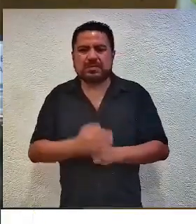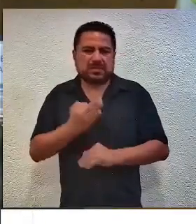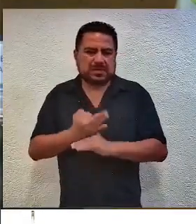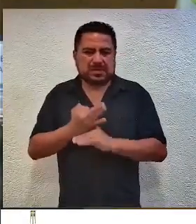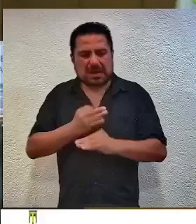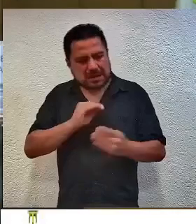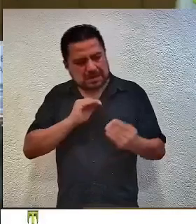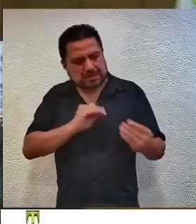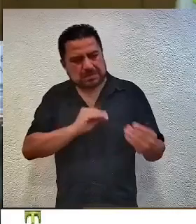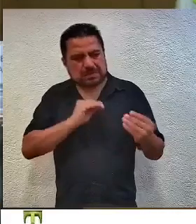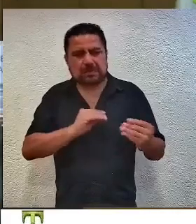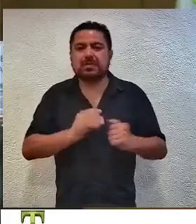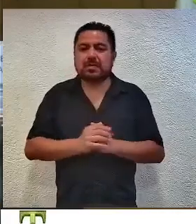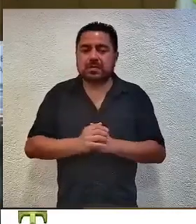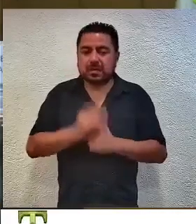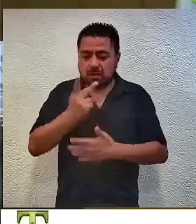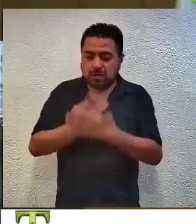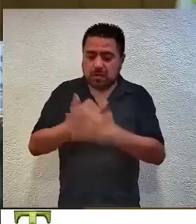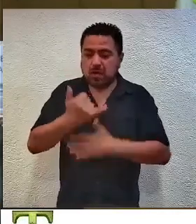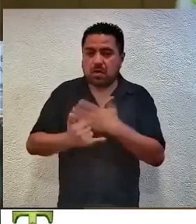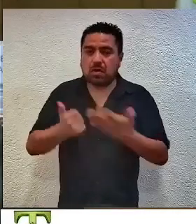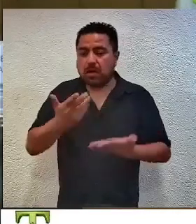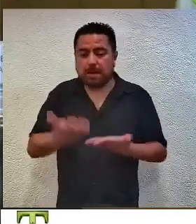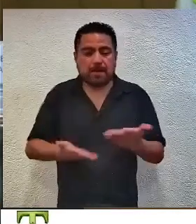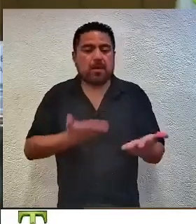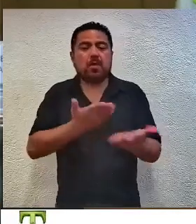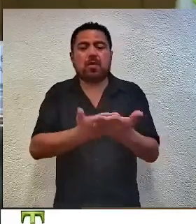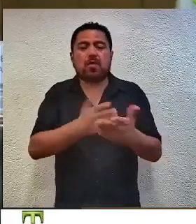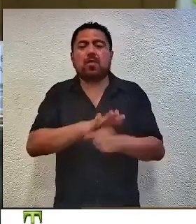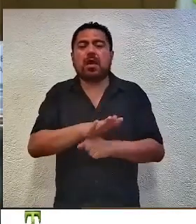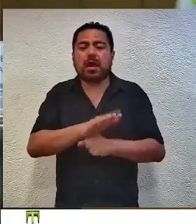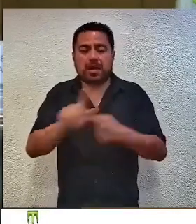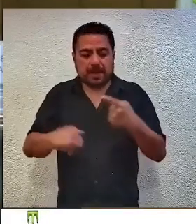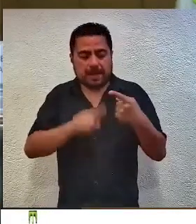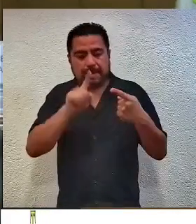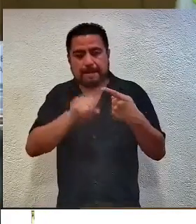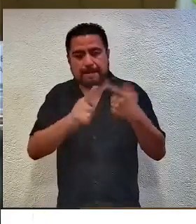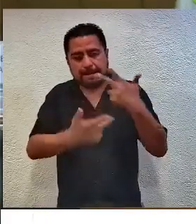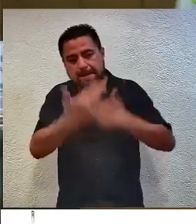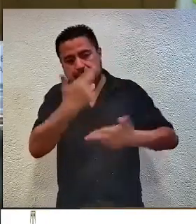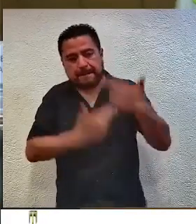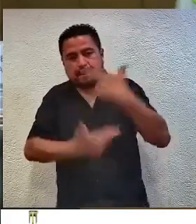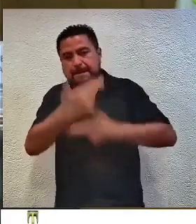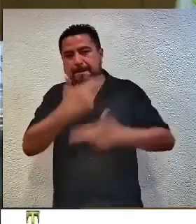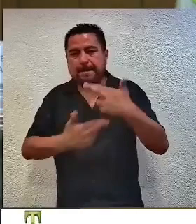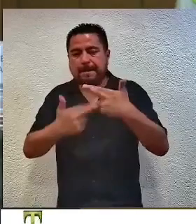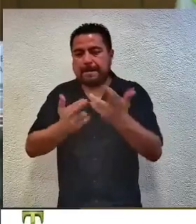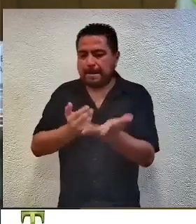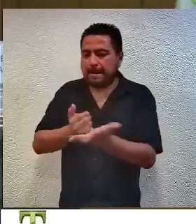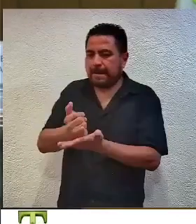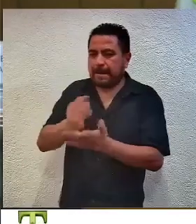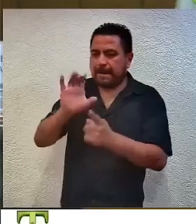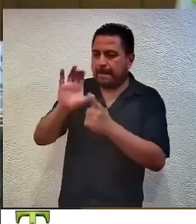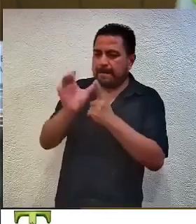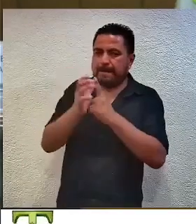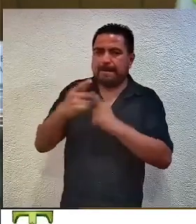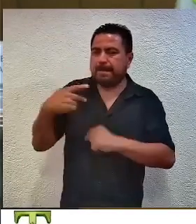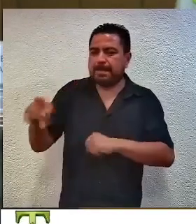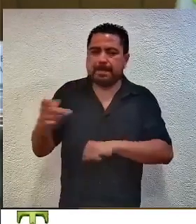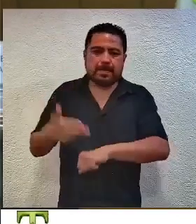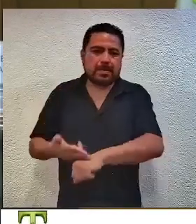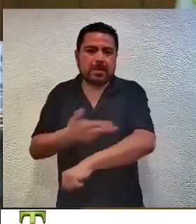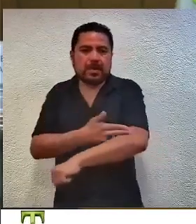discute? En el proyecto se propone, 1, revocar la resolución dictada por la Comisión de